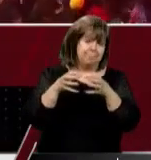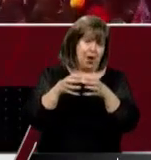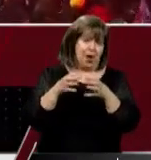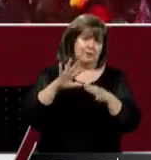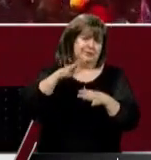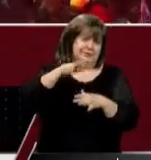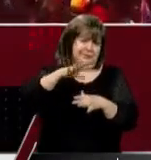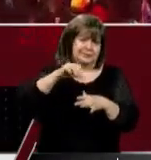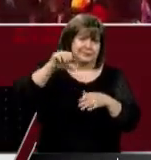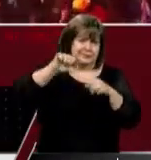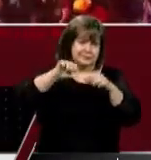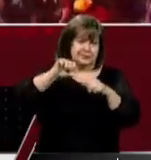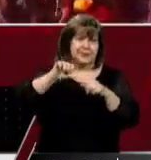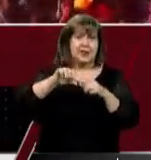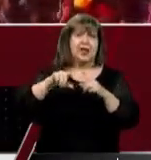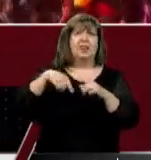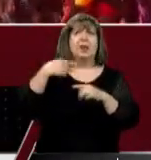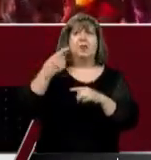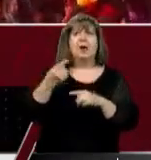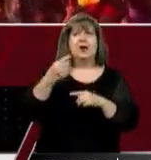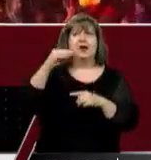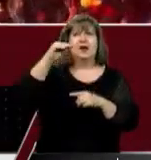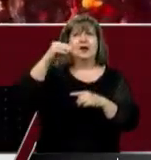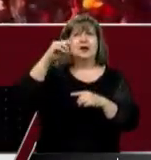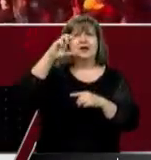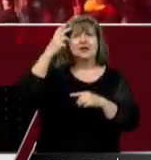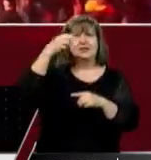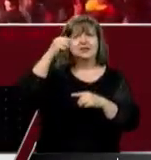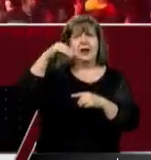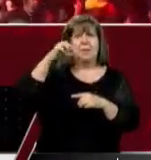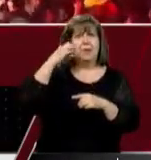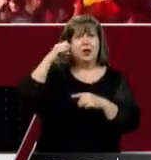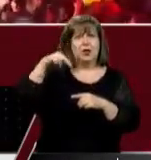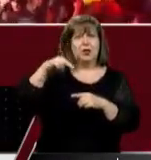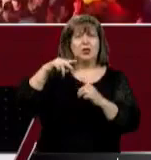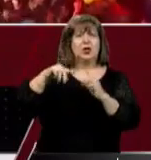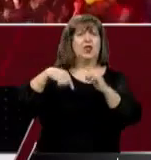no, porque hay Milan. Pero lo han jugado, digo.